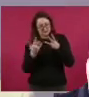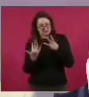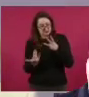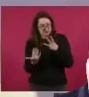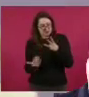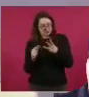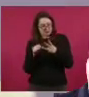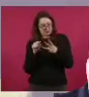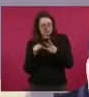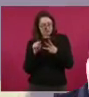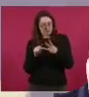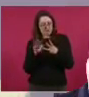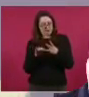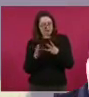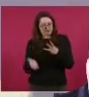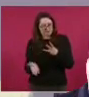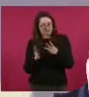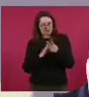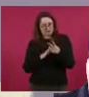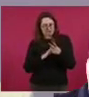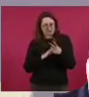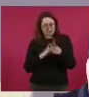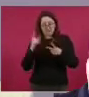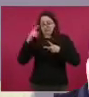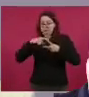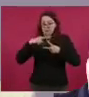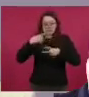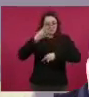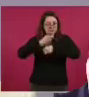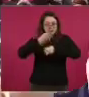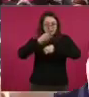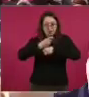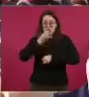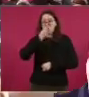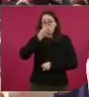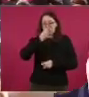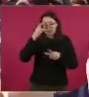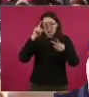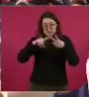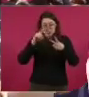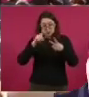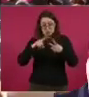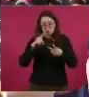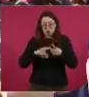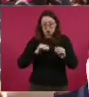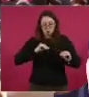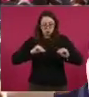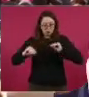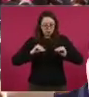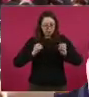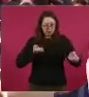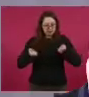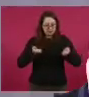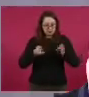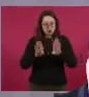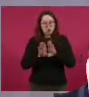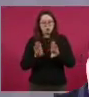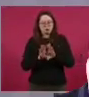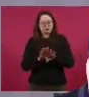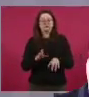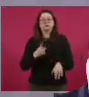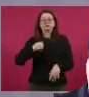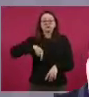de pensar está también comer, desde luego, y cómo nos movemos, ¿no? Desde que nacemos todo tiende